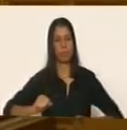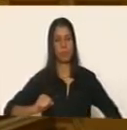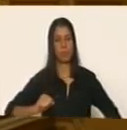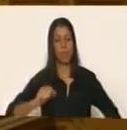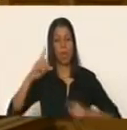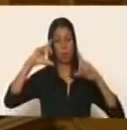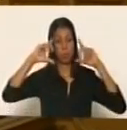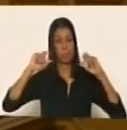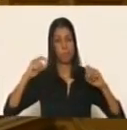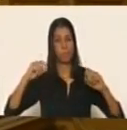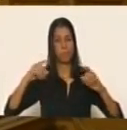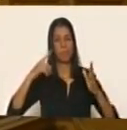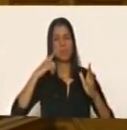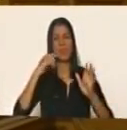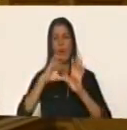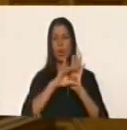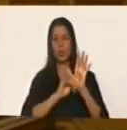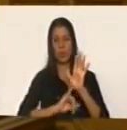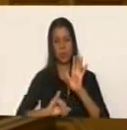plenaria.